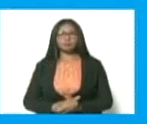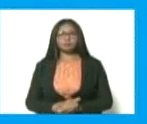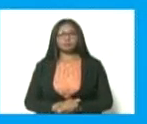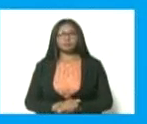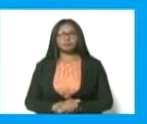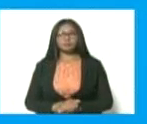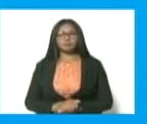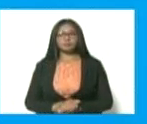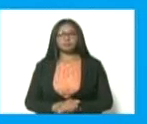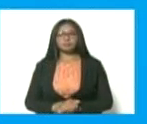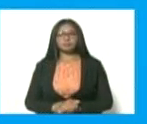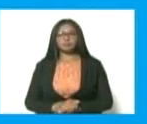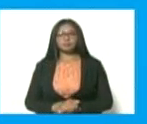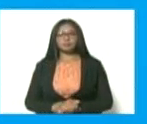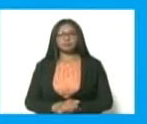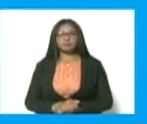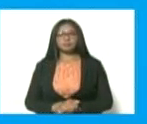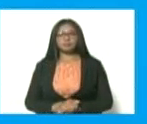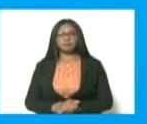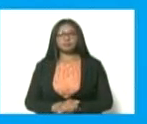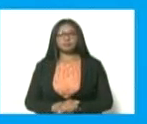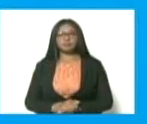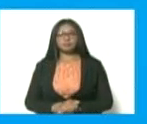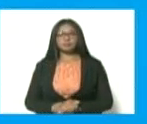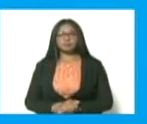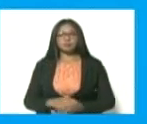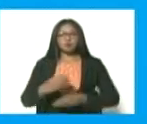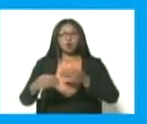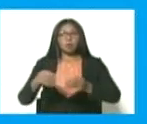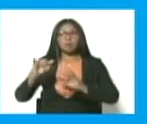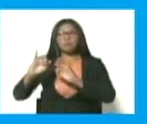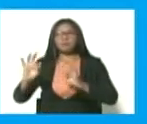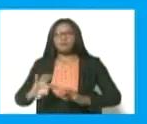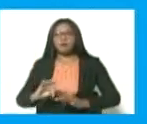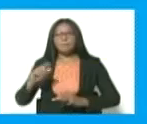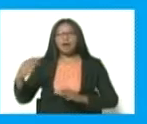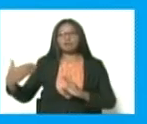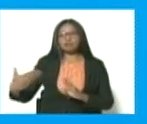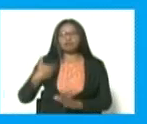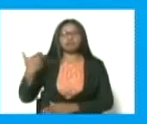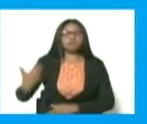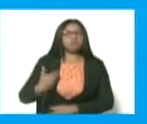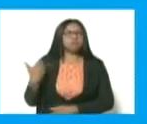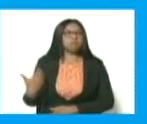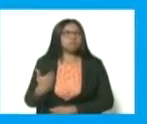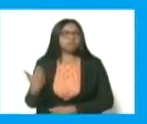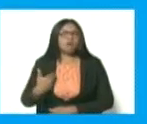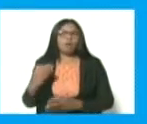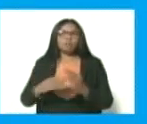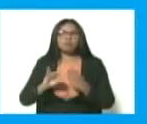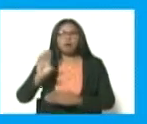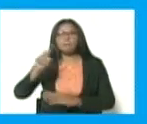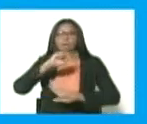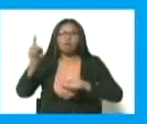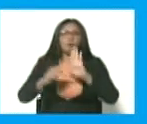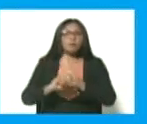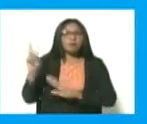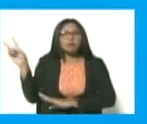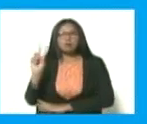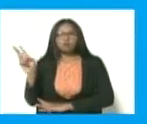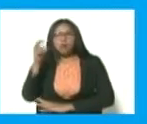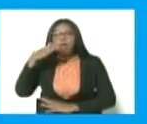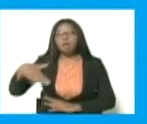y cómo ha hecho sufrir a todo un país, a todo un pueblo.